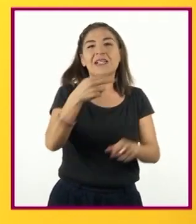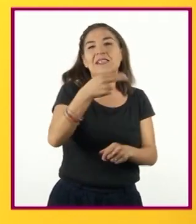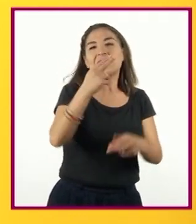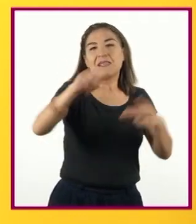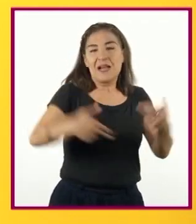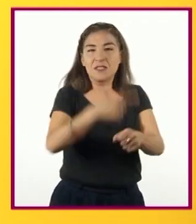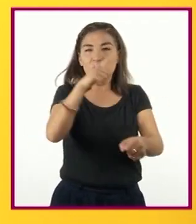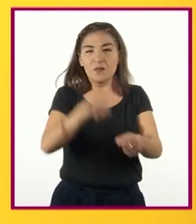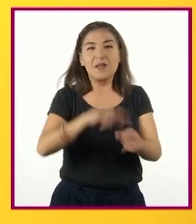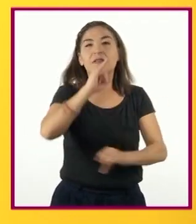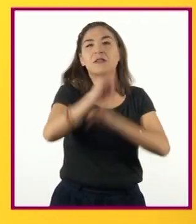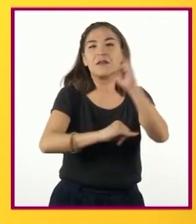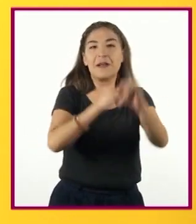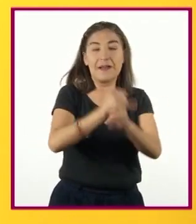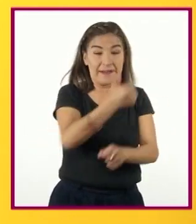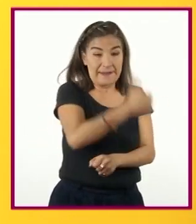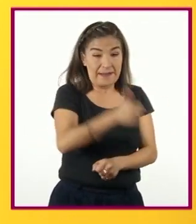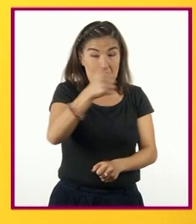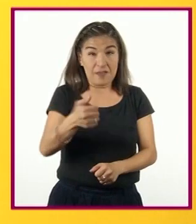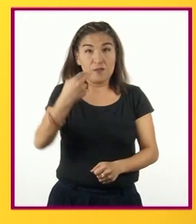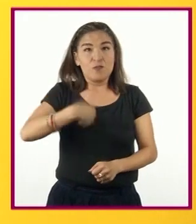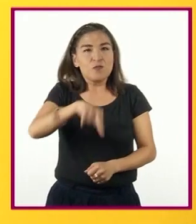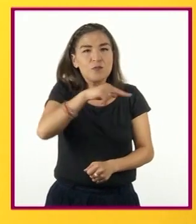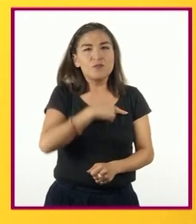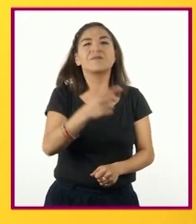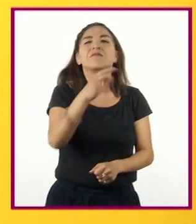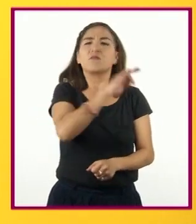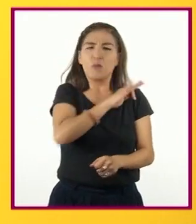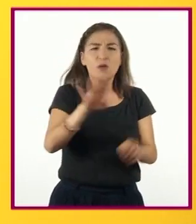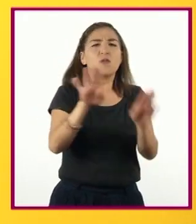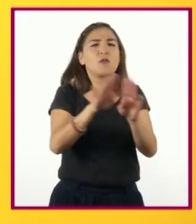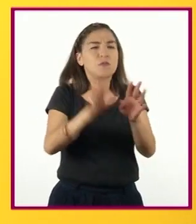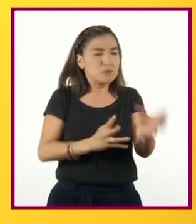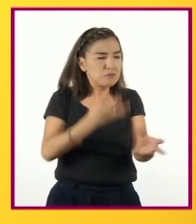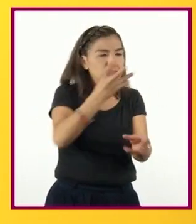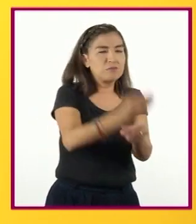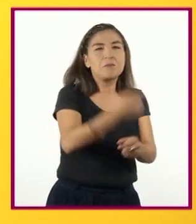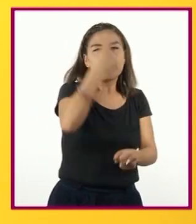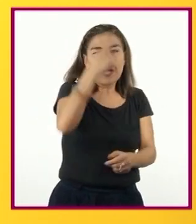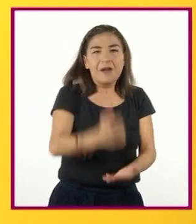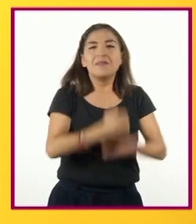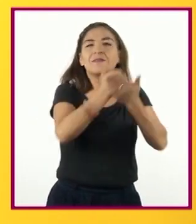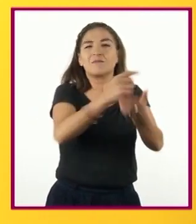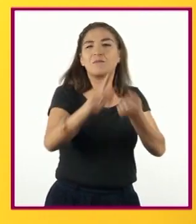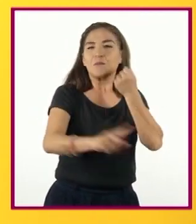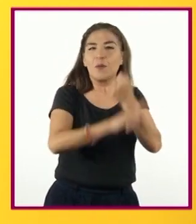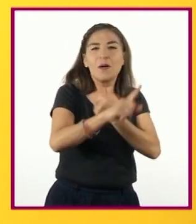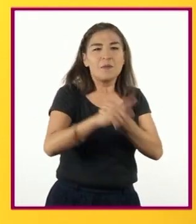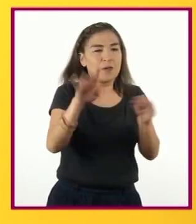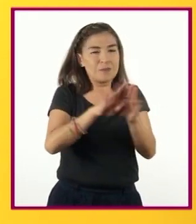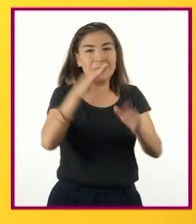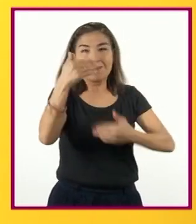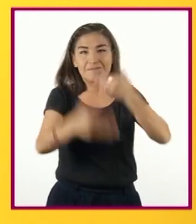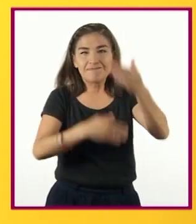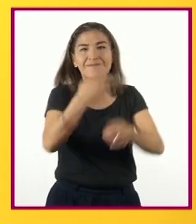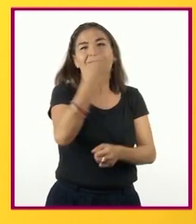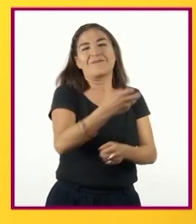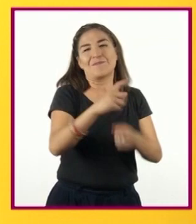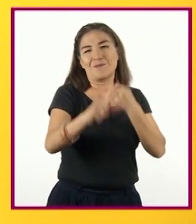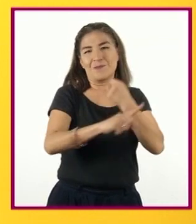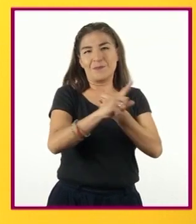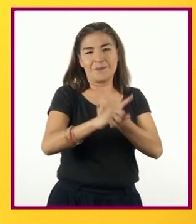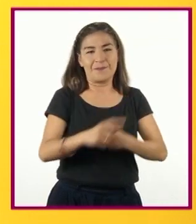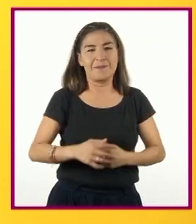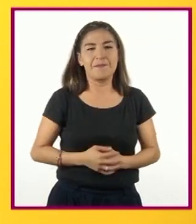internacionales, cada una y uno de nosotros puede contribuir a mejorar la problemática que se deriva de esta